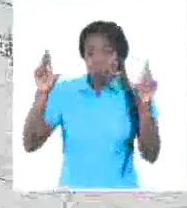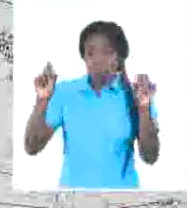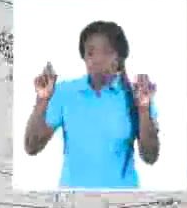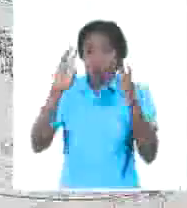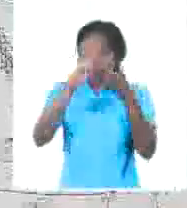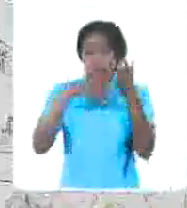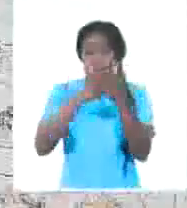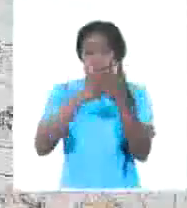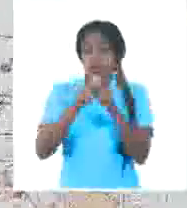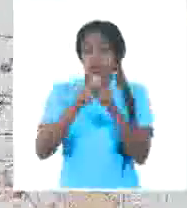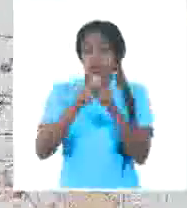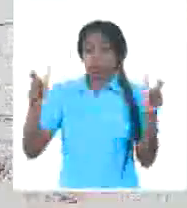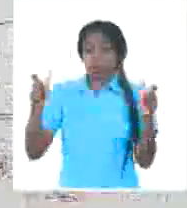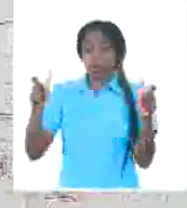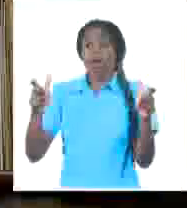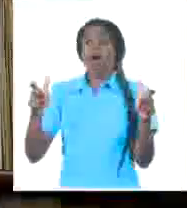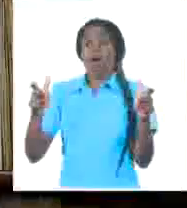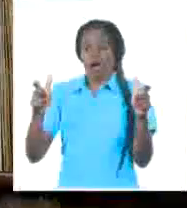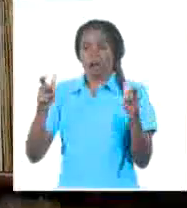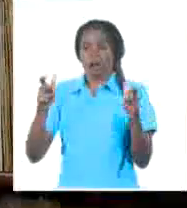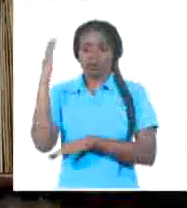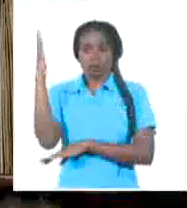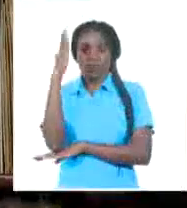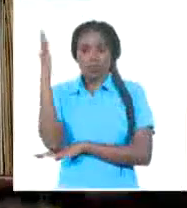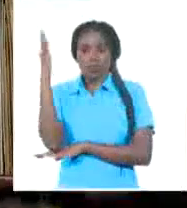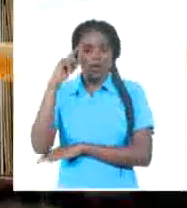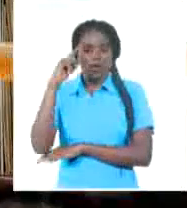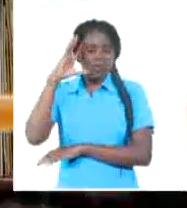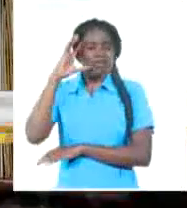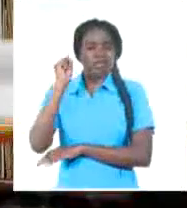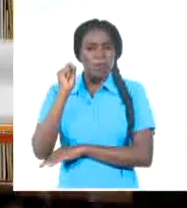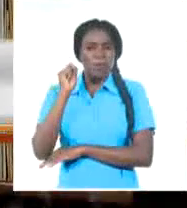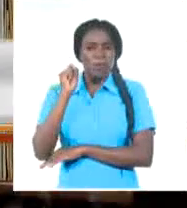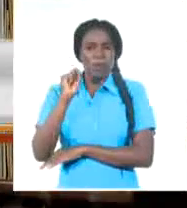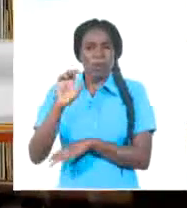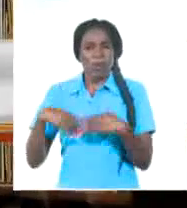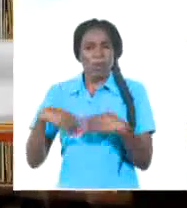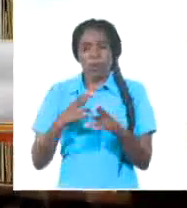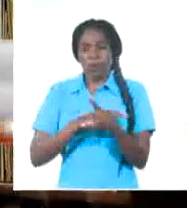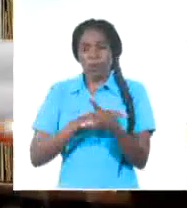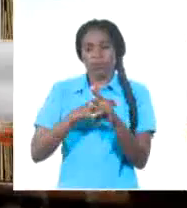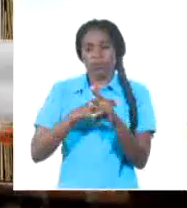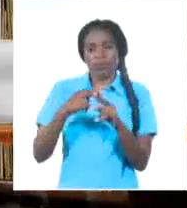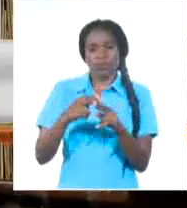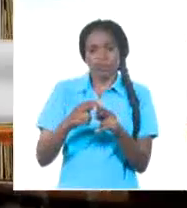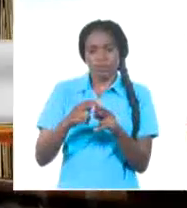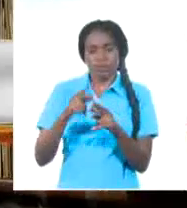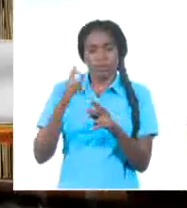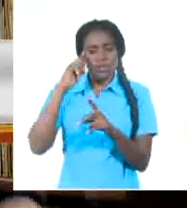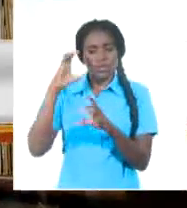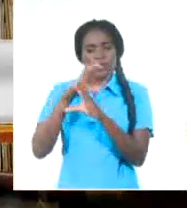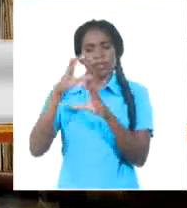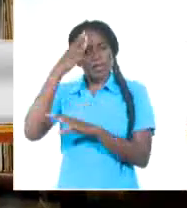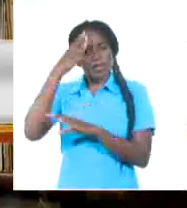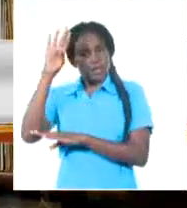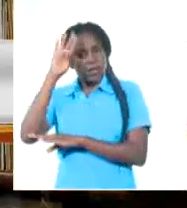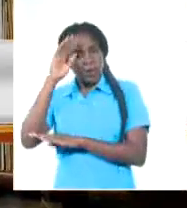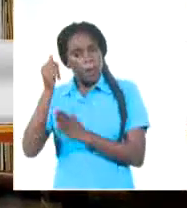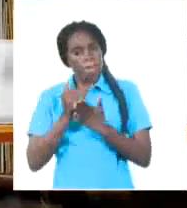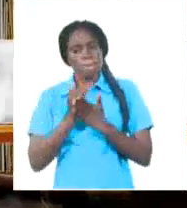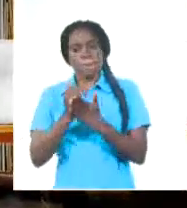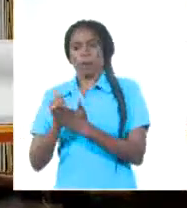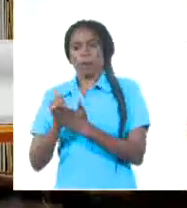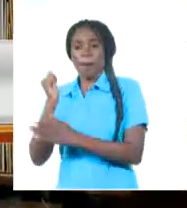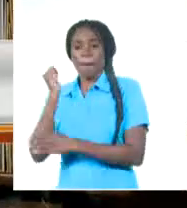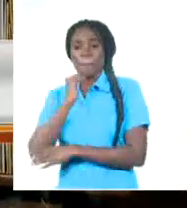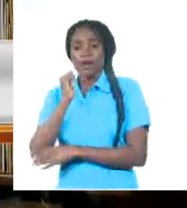aquel sistema meteorológico que hoy entendemos como parte del patrimonio de la ciencia cubana, que aportan también